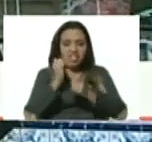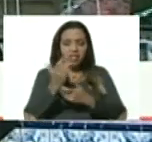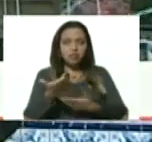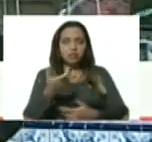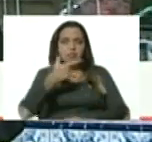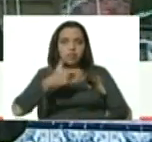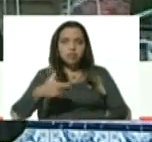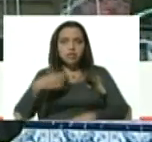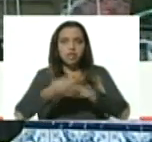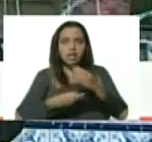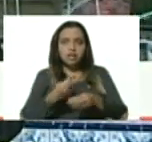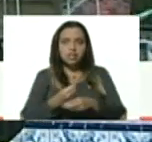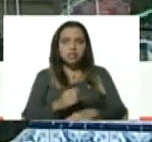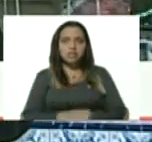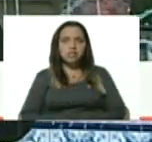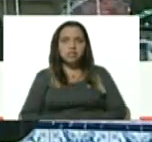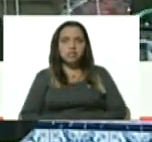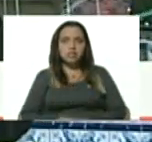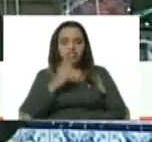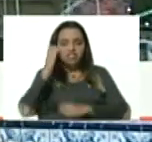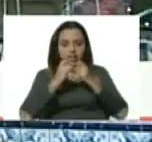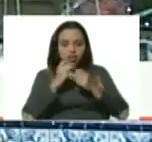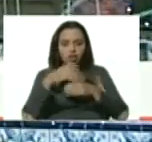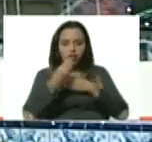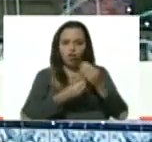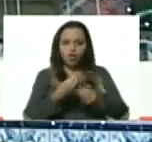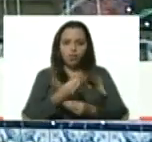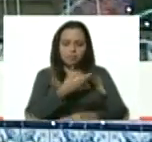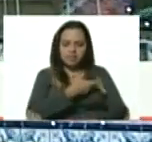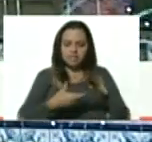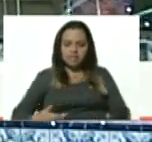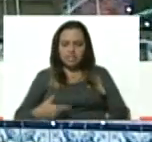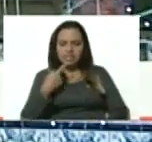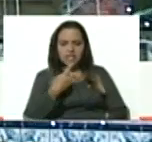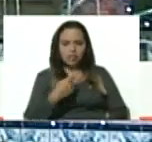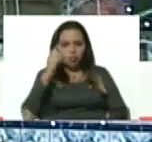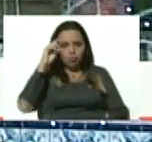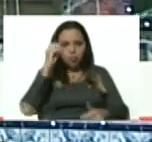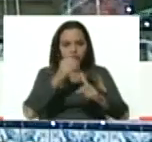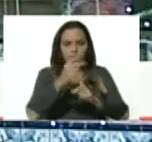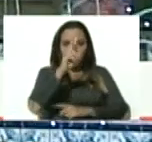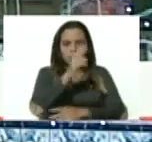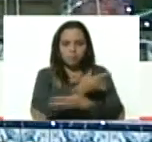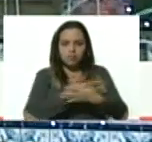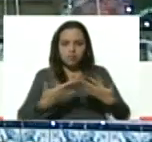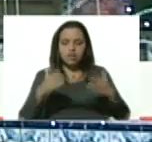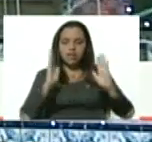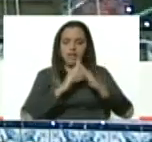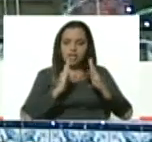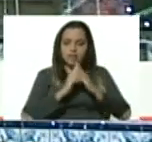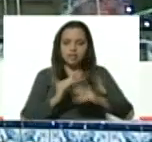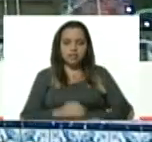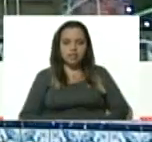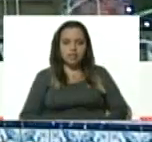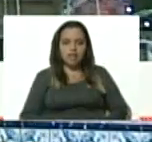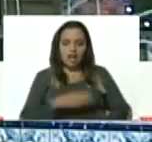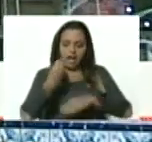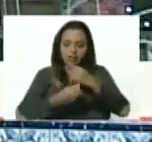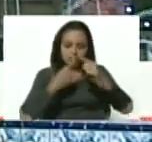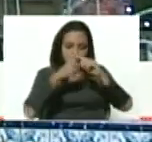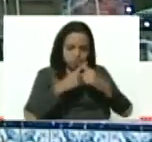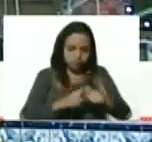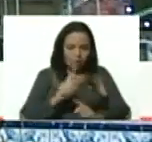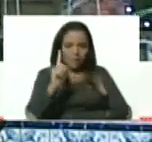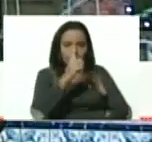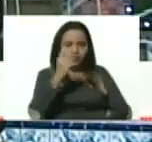producción, de cómo el comandante Chávez puso primero una meta, 2 millones de viviendas, en base al censo que se hizo, el